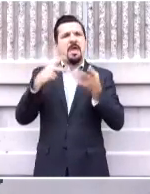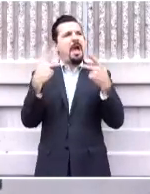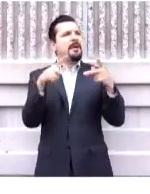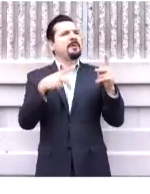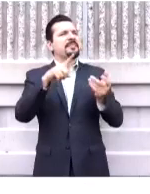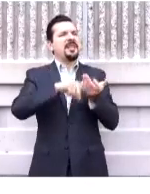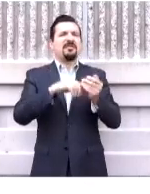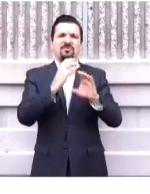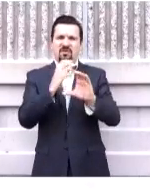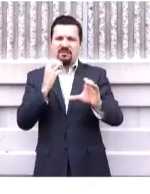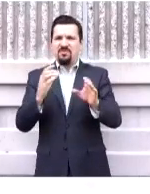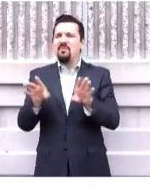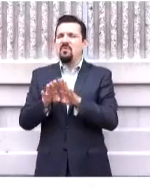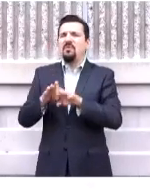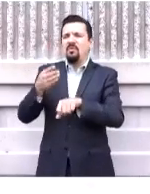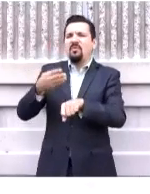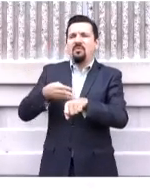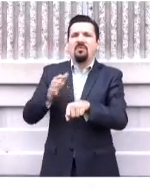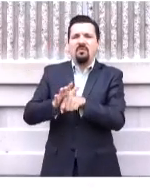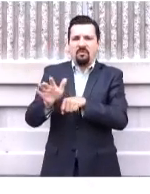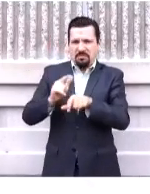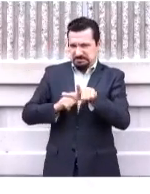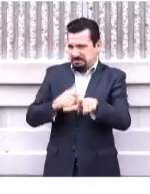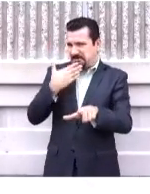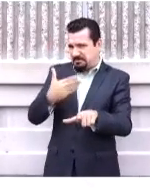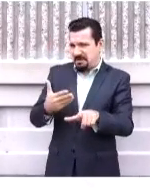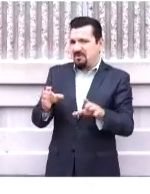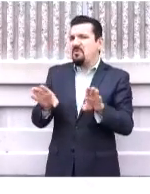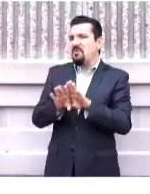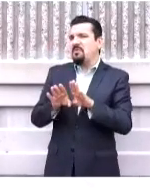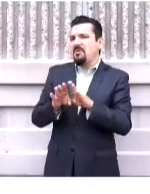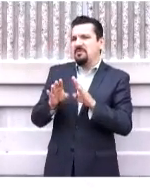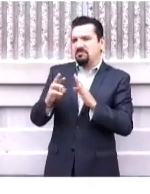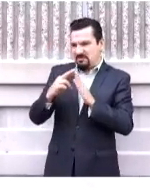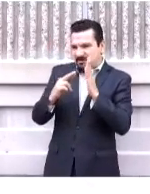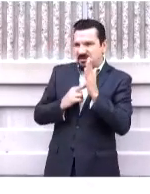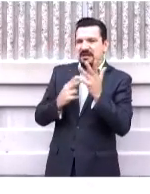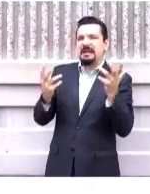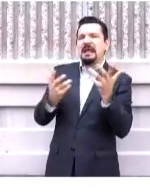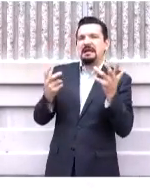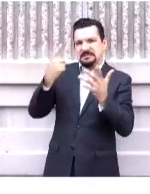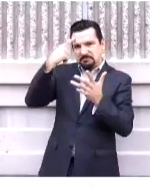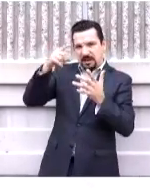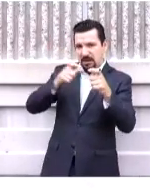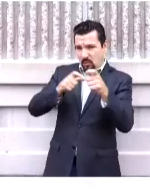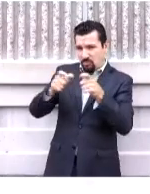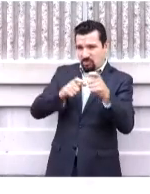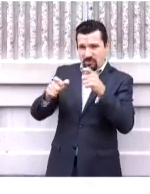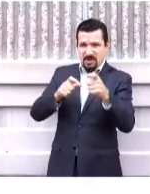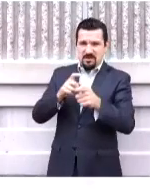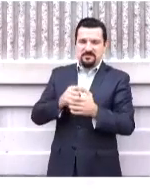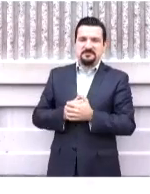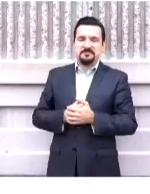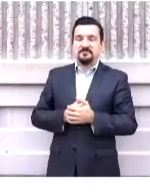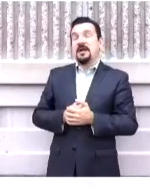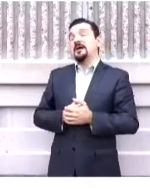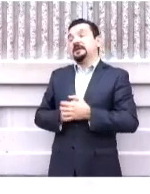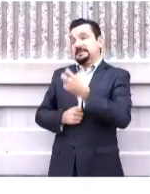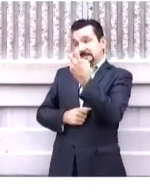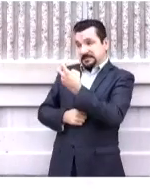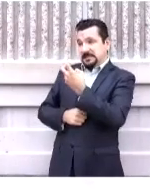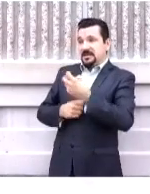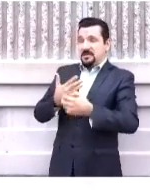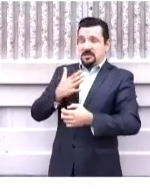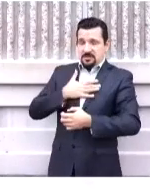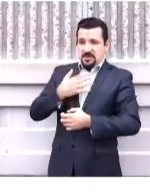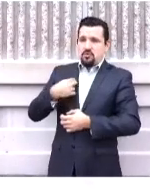es una facultad y una atribución de áreas que no son competencia de la Secretaría de Salud. El